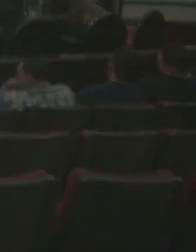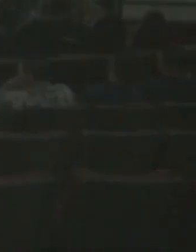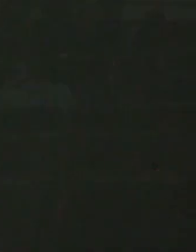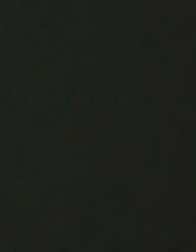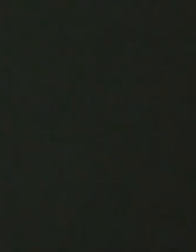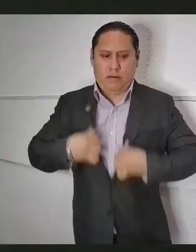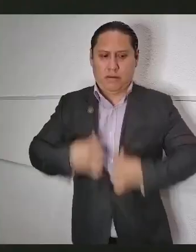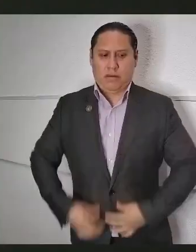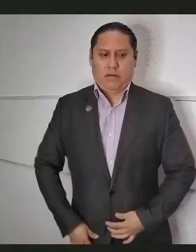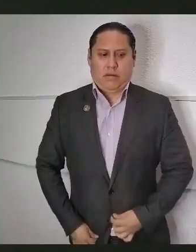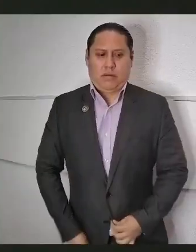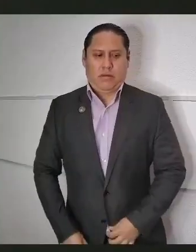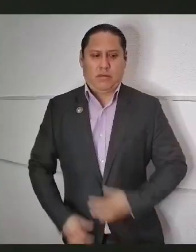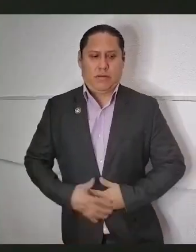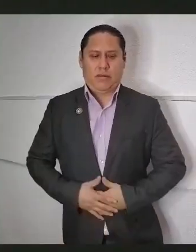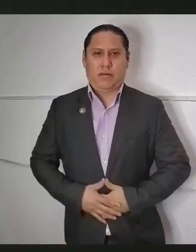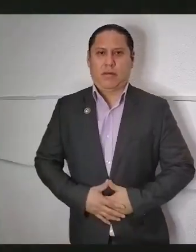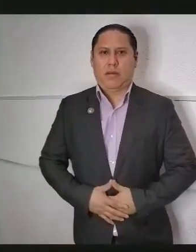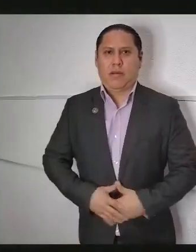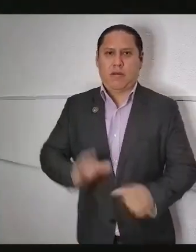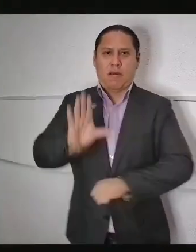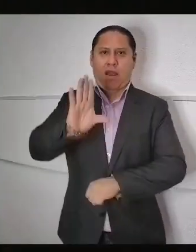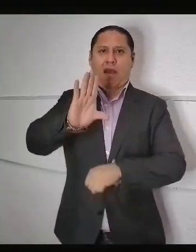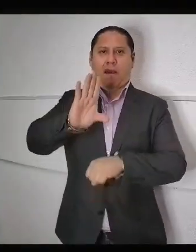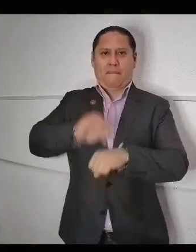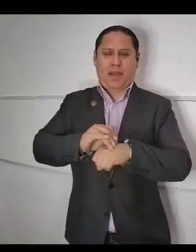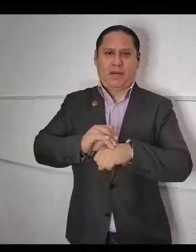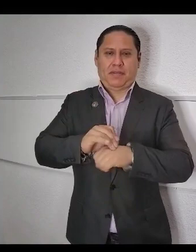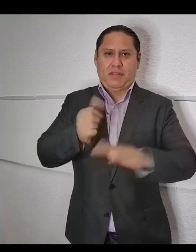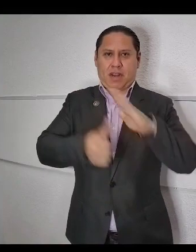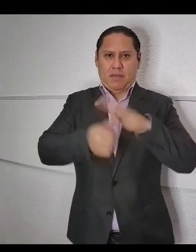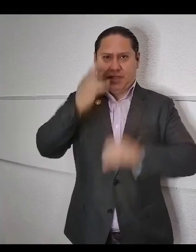Con el permiso de mis compañeras de la mesa,